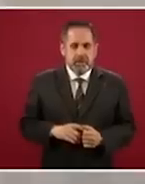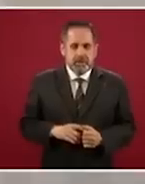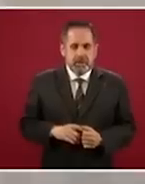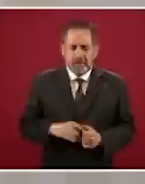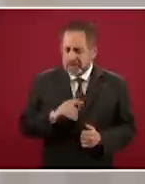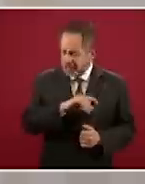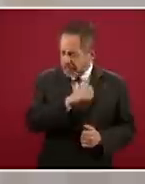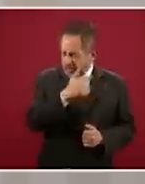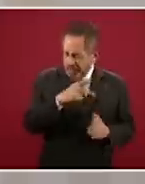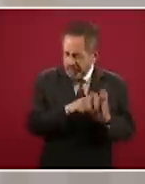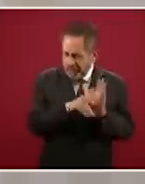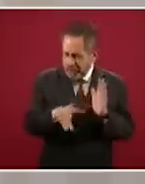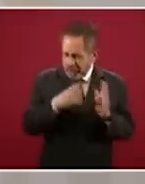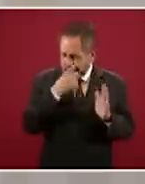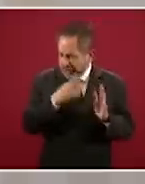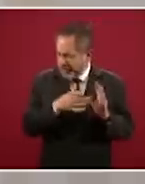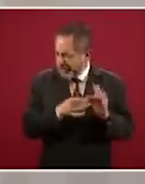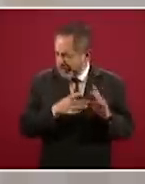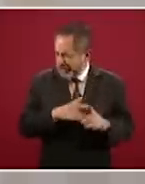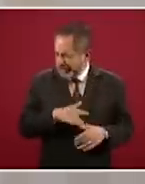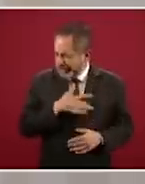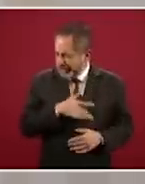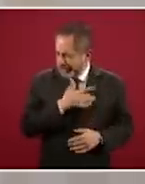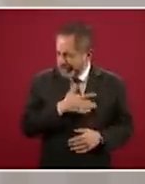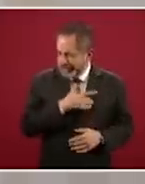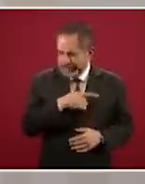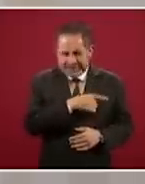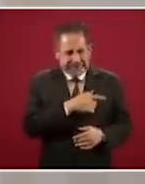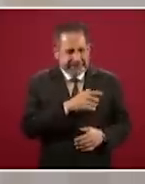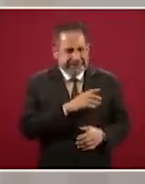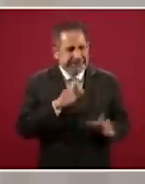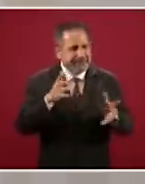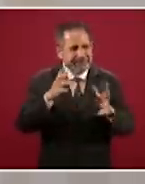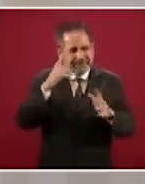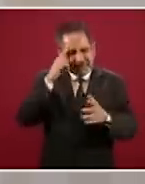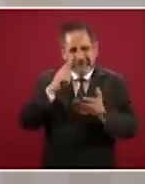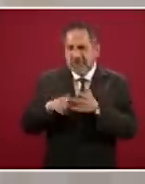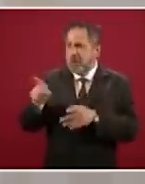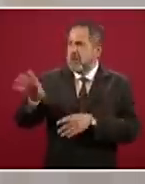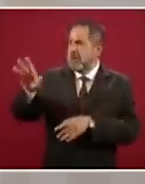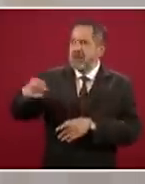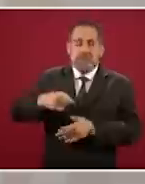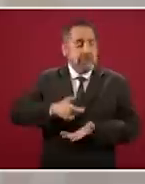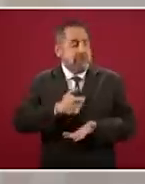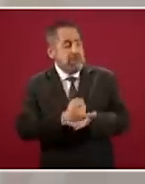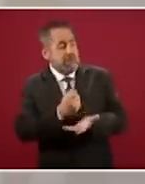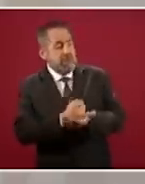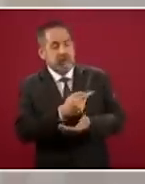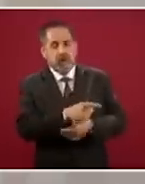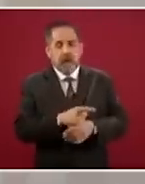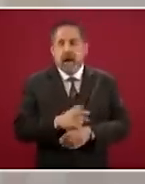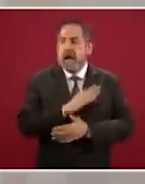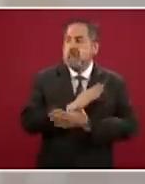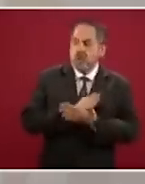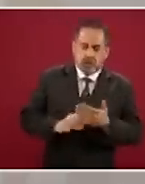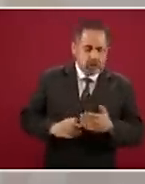que dijo otro periódico también de conservadurismo, algo así de extorsión y luego de moche.